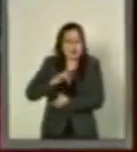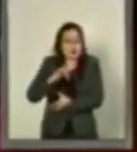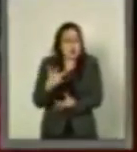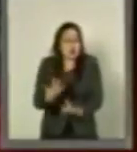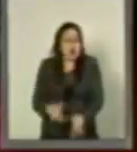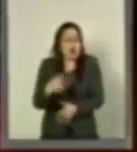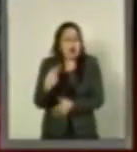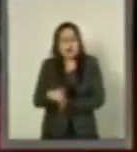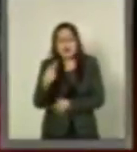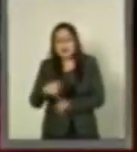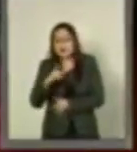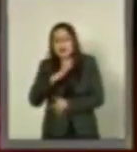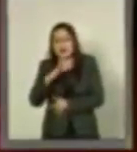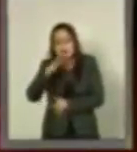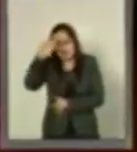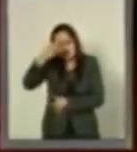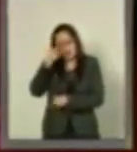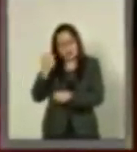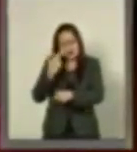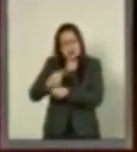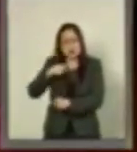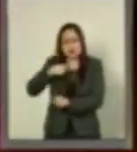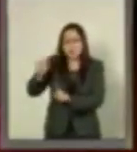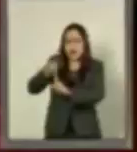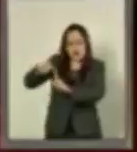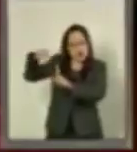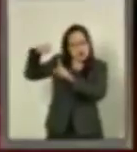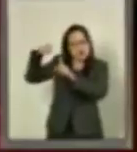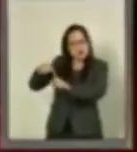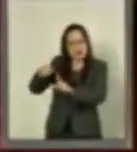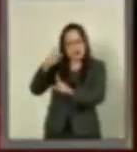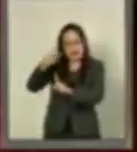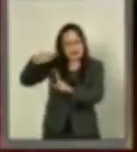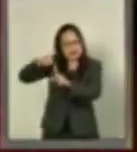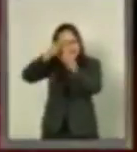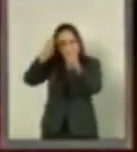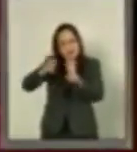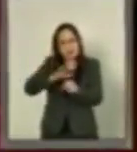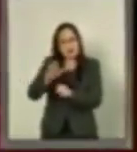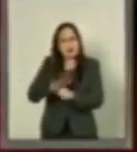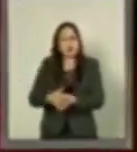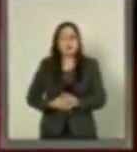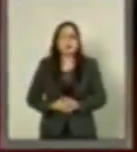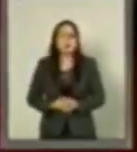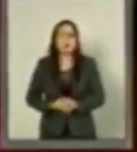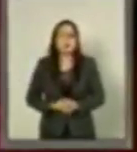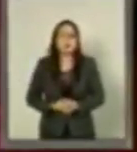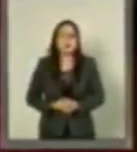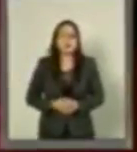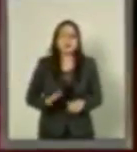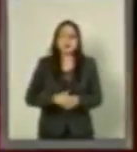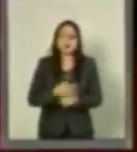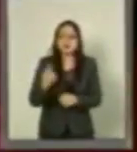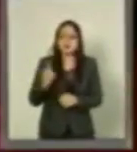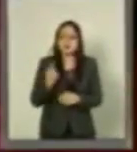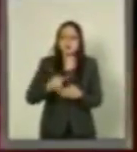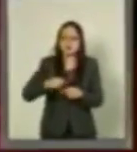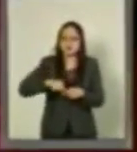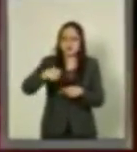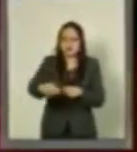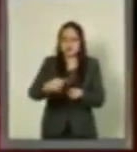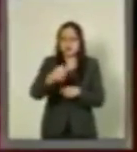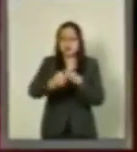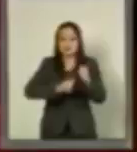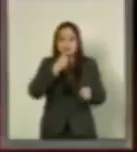en lo que yo le pediría y sería mi pregunta, a la luz de que el próximo año